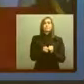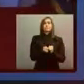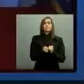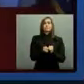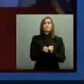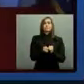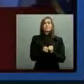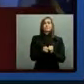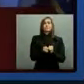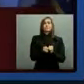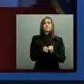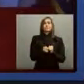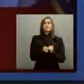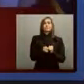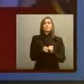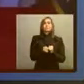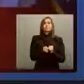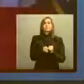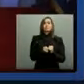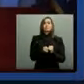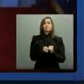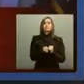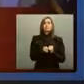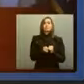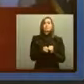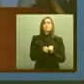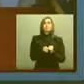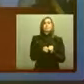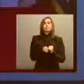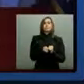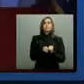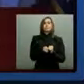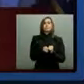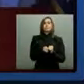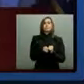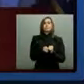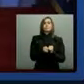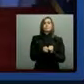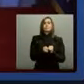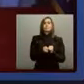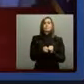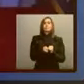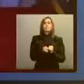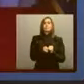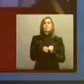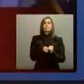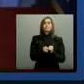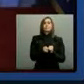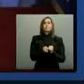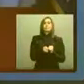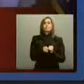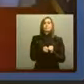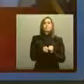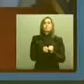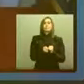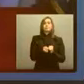bandida y asquerosa del pelele tiene que responder esto